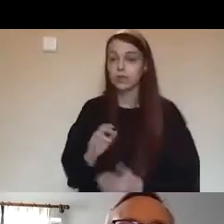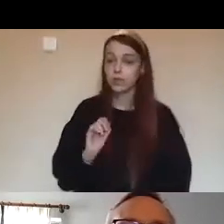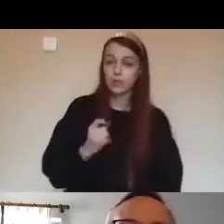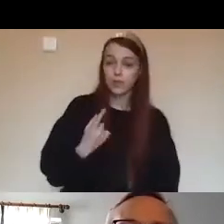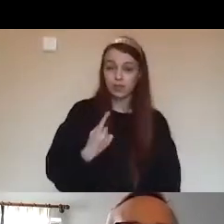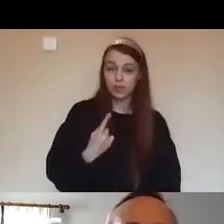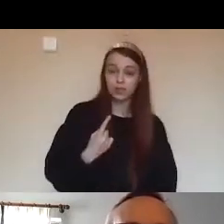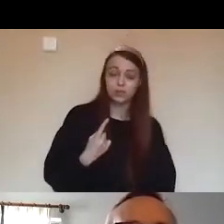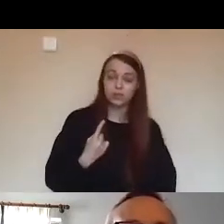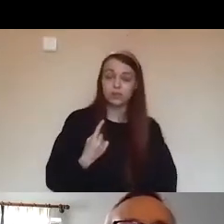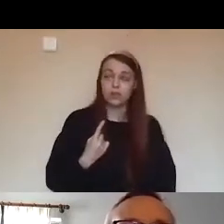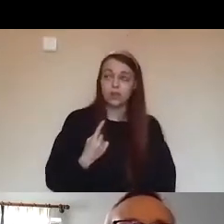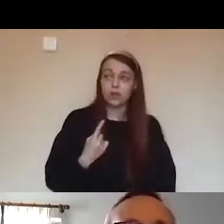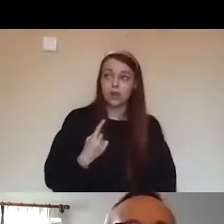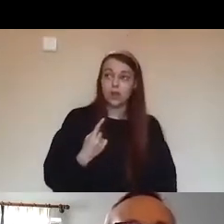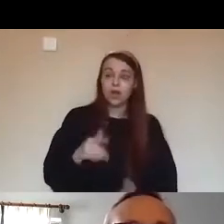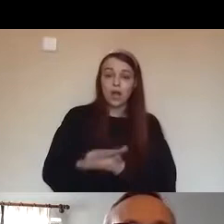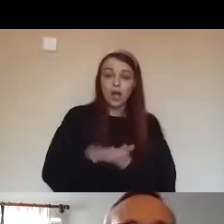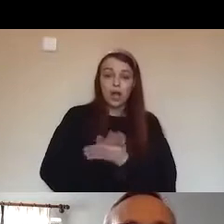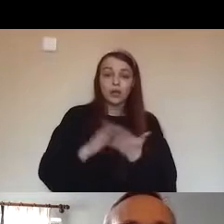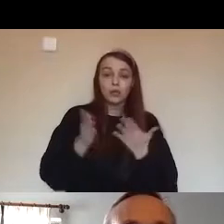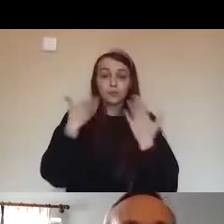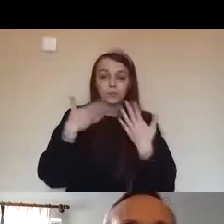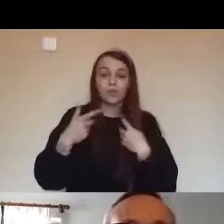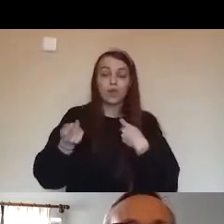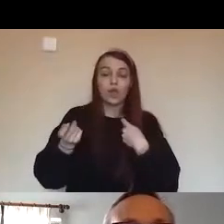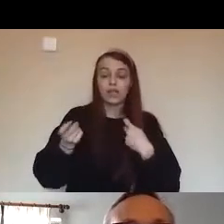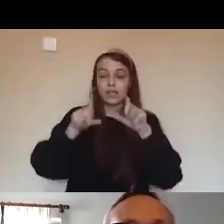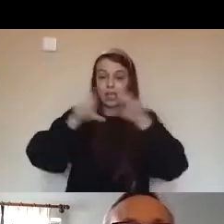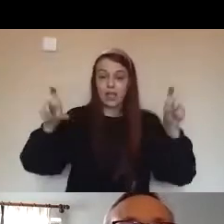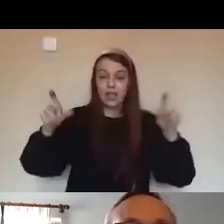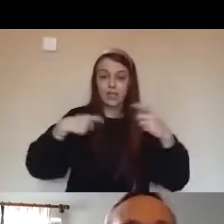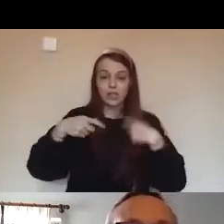los negocios. Somos una red B2B.